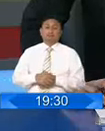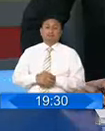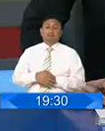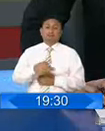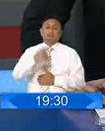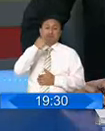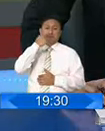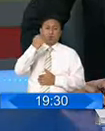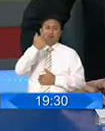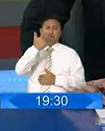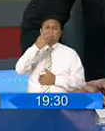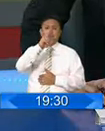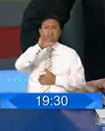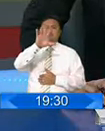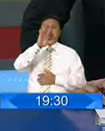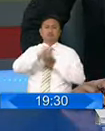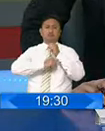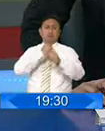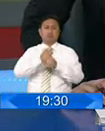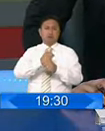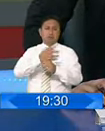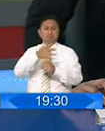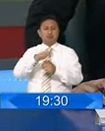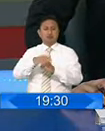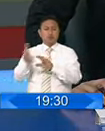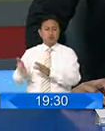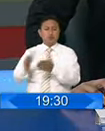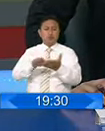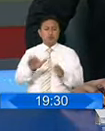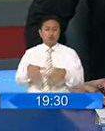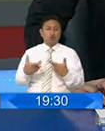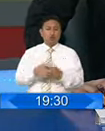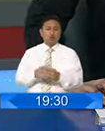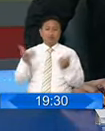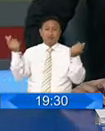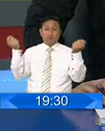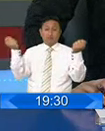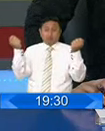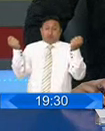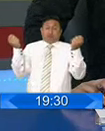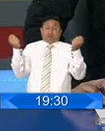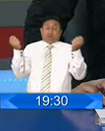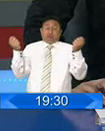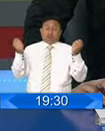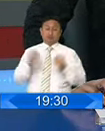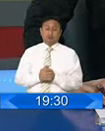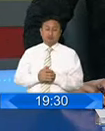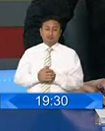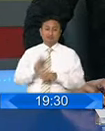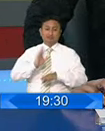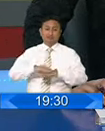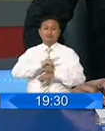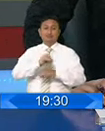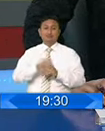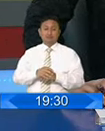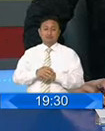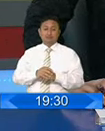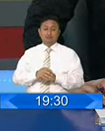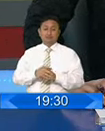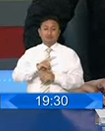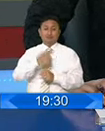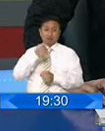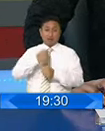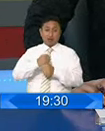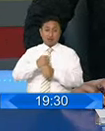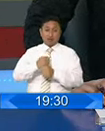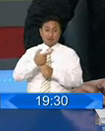Un hombre de aproximadamente 25 años de edad habría muerto electrocutado tras topar unos cables de alta tensión cuando se encontraba